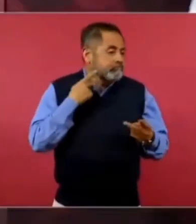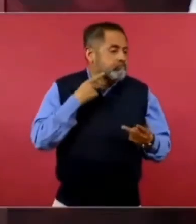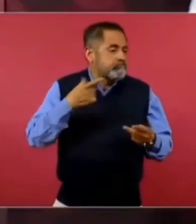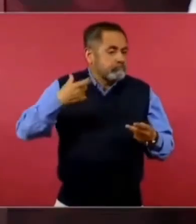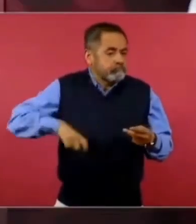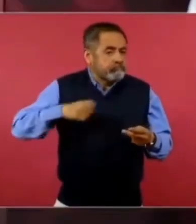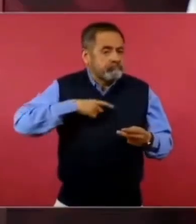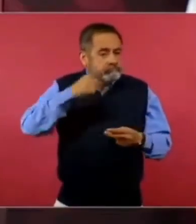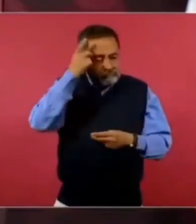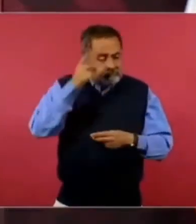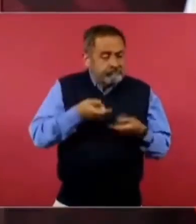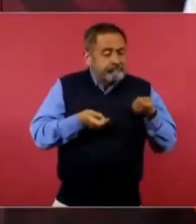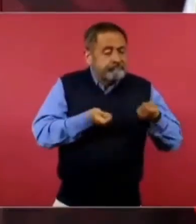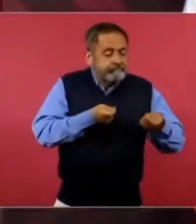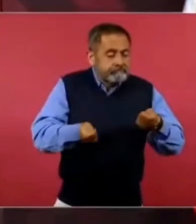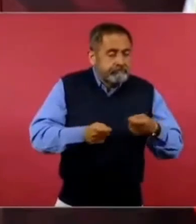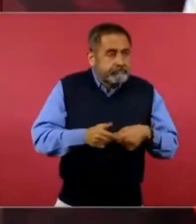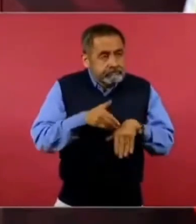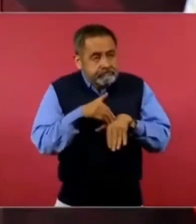Los va a elegir el pueblo.